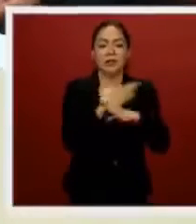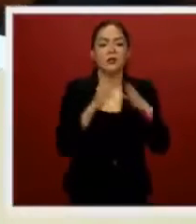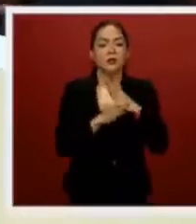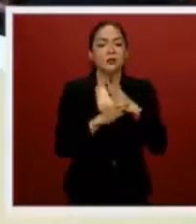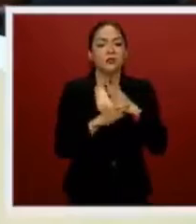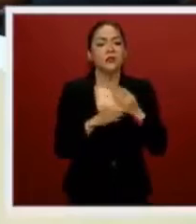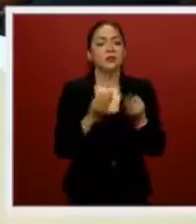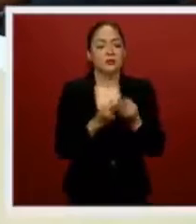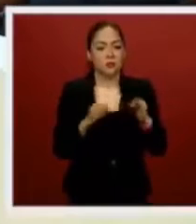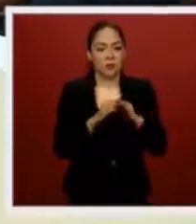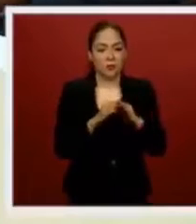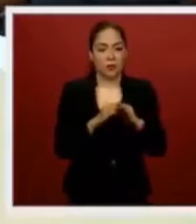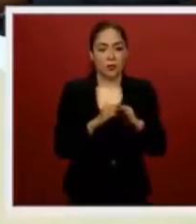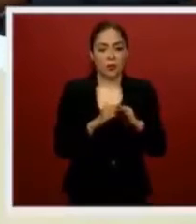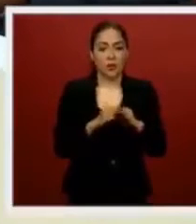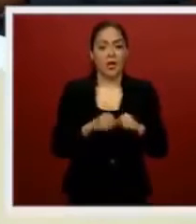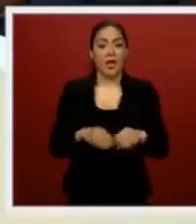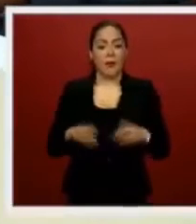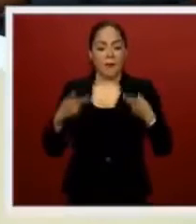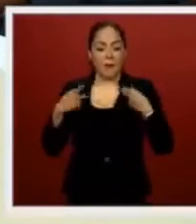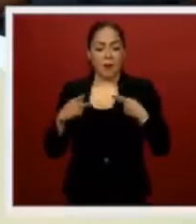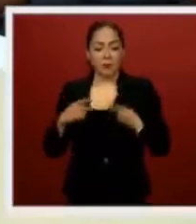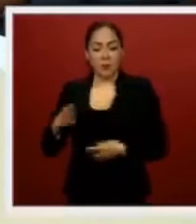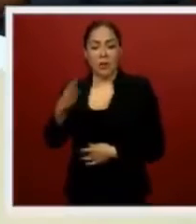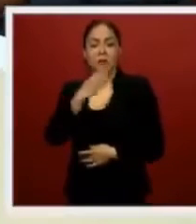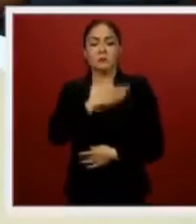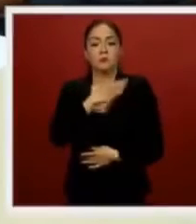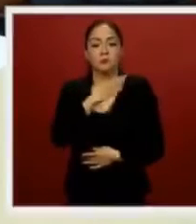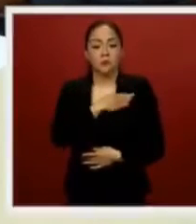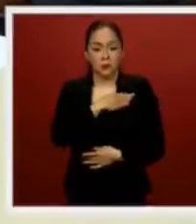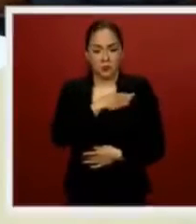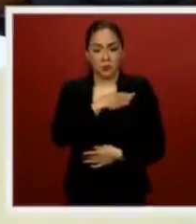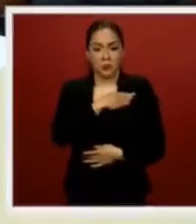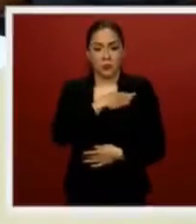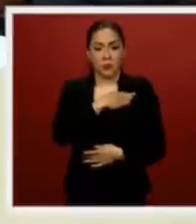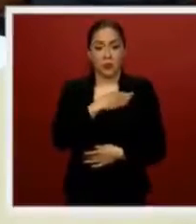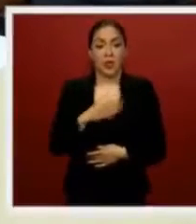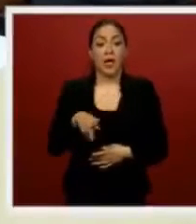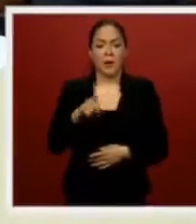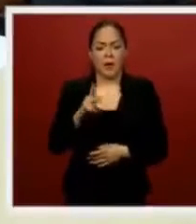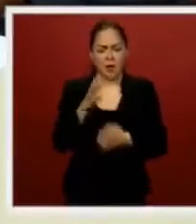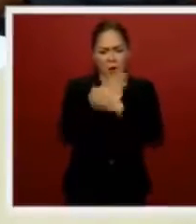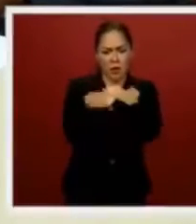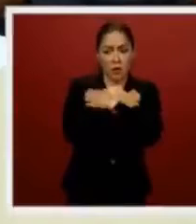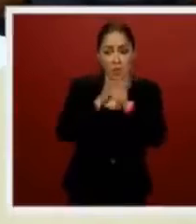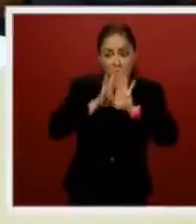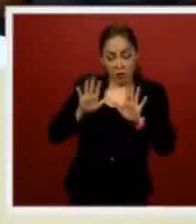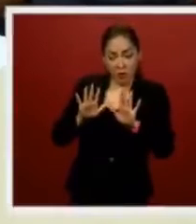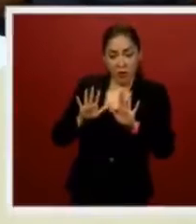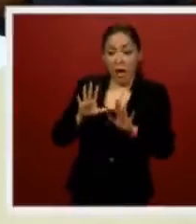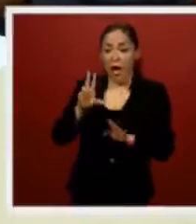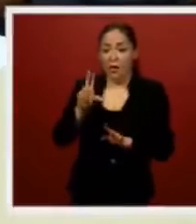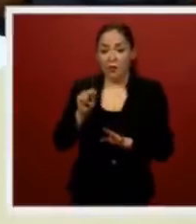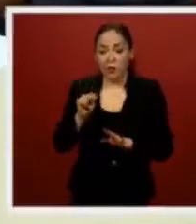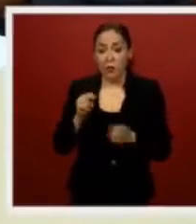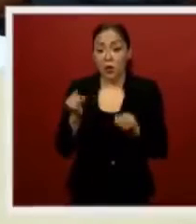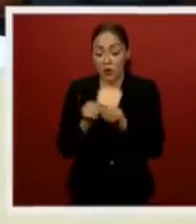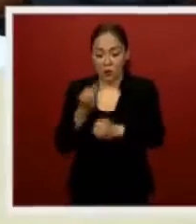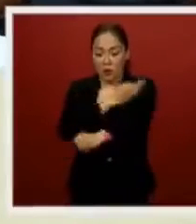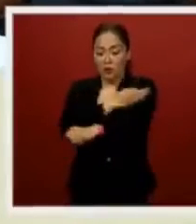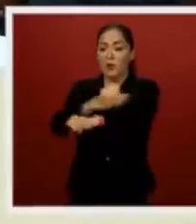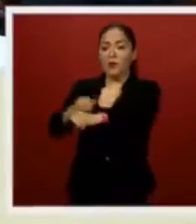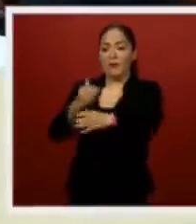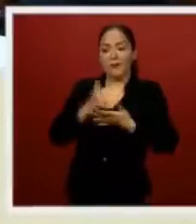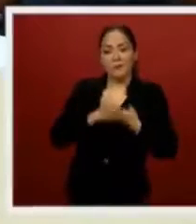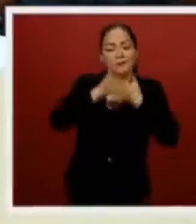estamos formando buenos ciudadanos. Exactamente. Que no nada más corresponde al área educativa, sino obviamente del área familiar surge también,